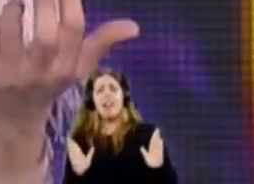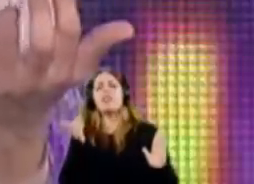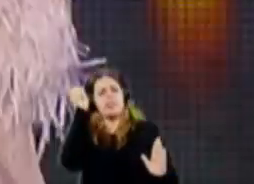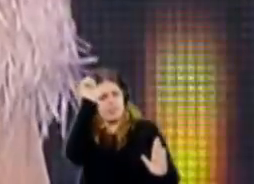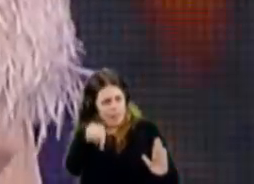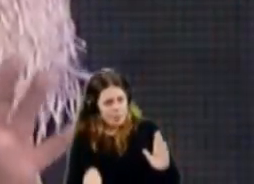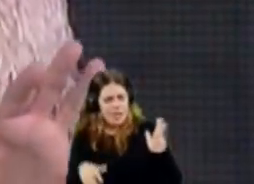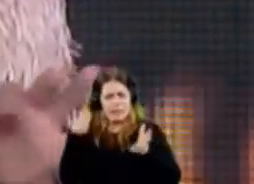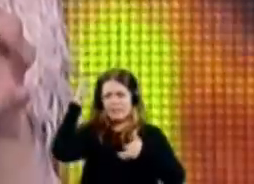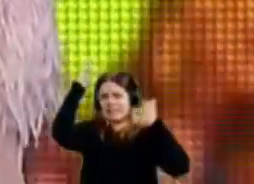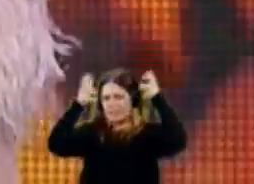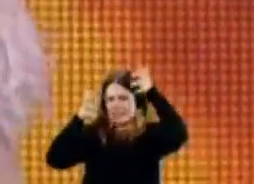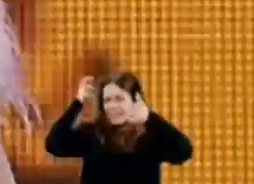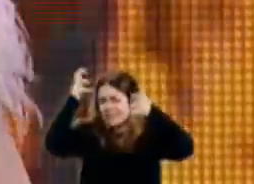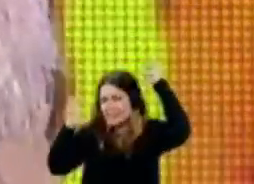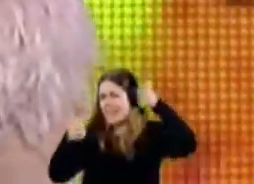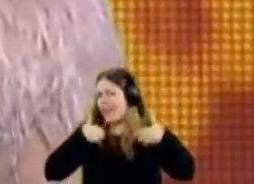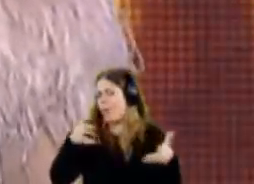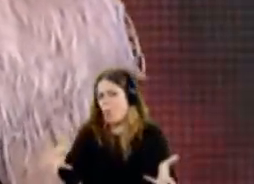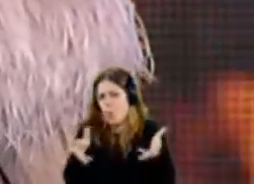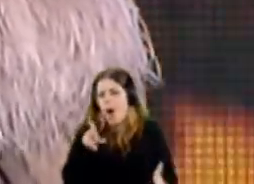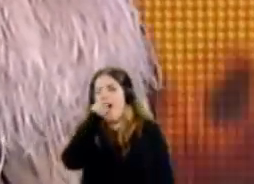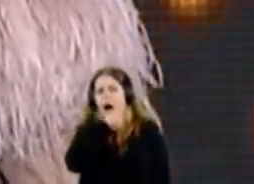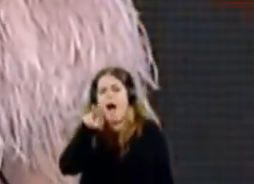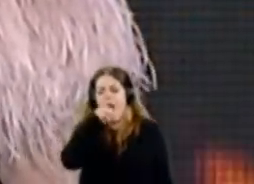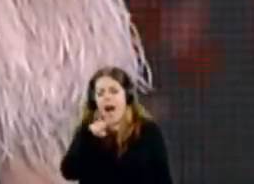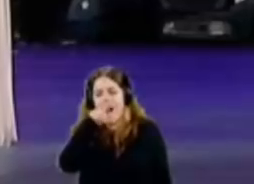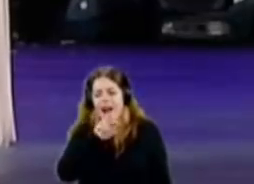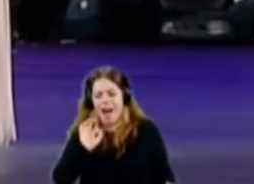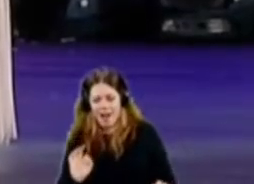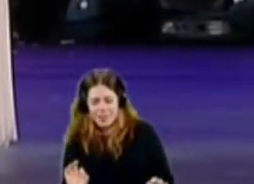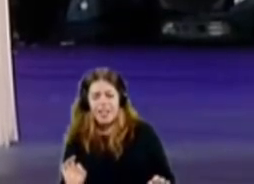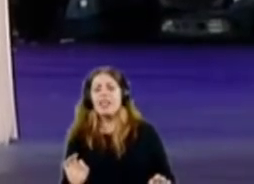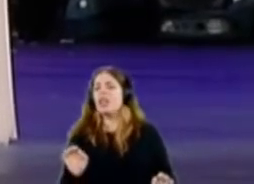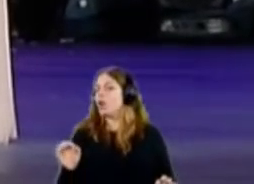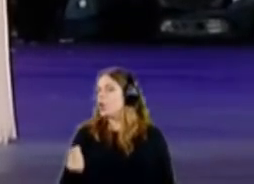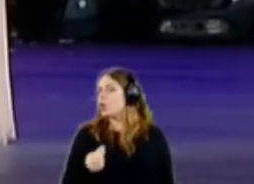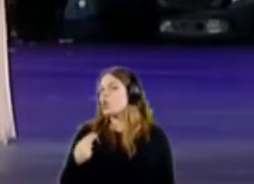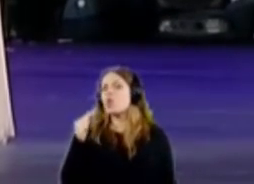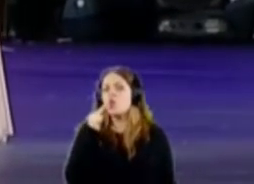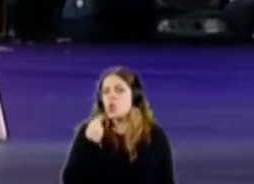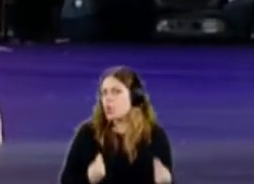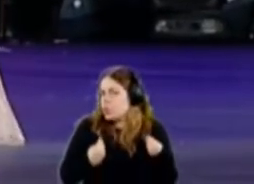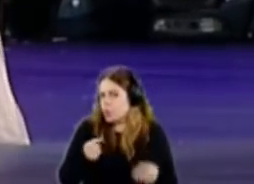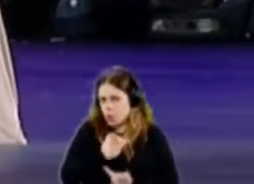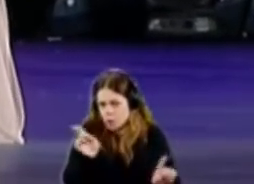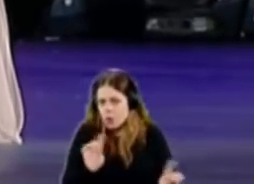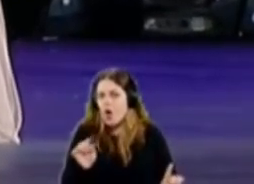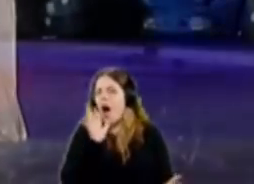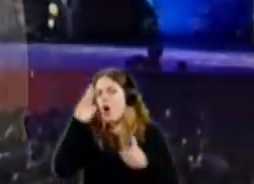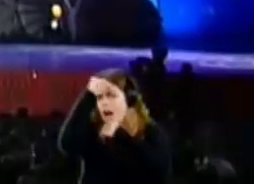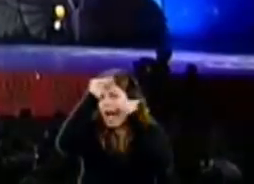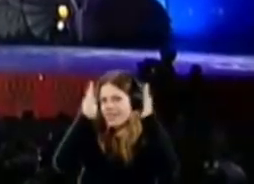muchísimos seres a los que les encanta hablar. No se asusten, que nos van a hablar criaturas del más allá. Atentos.